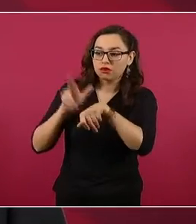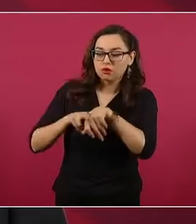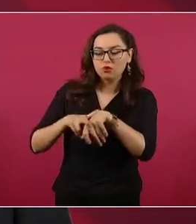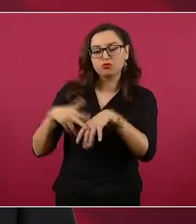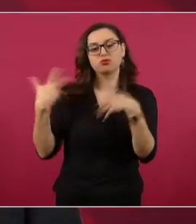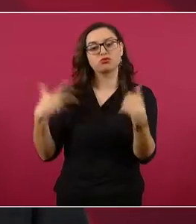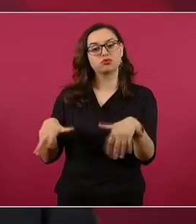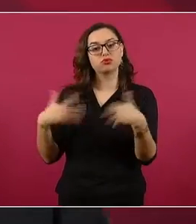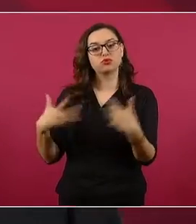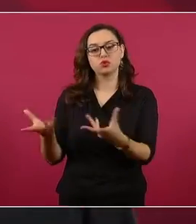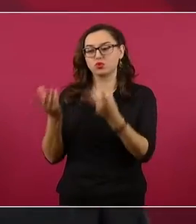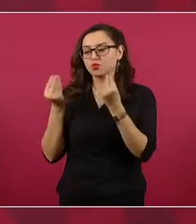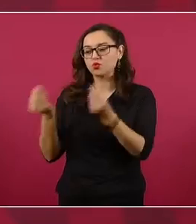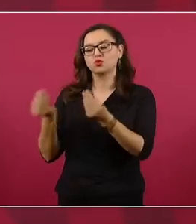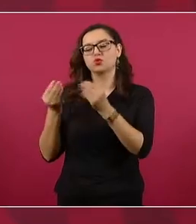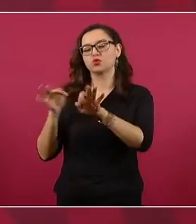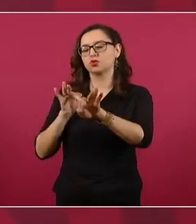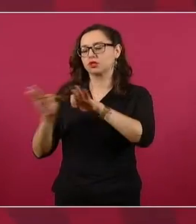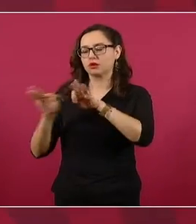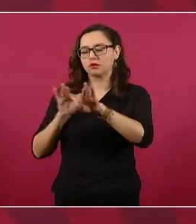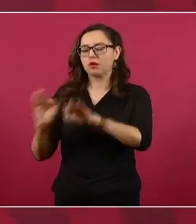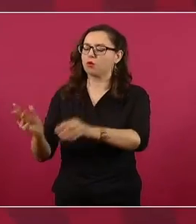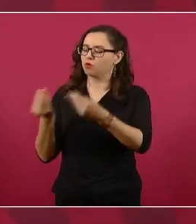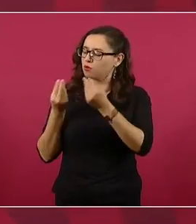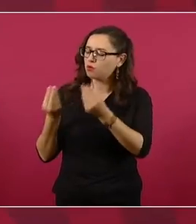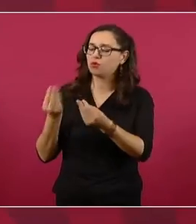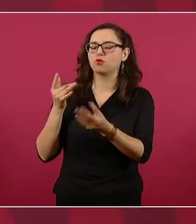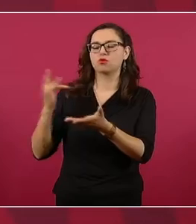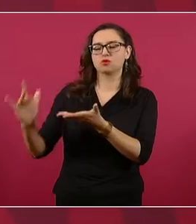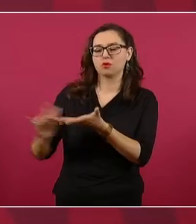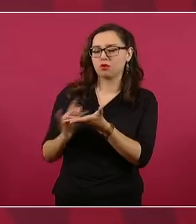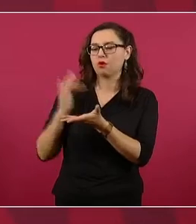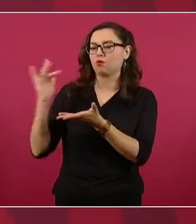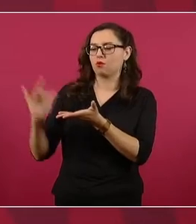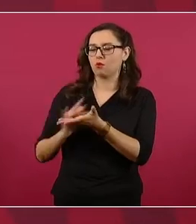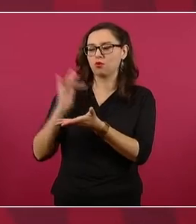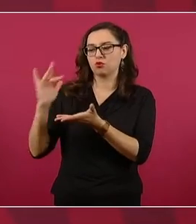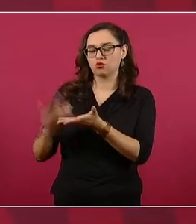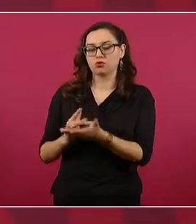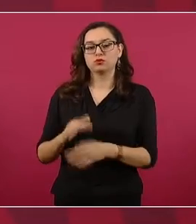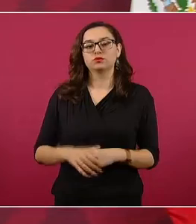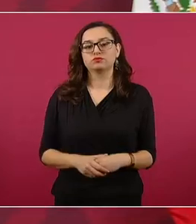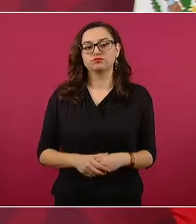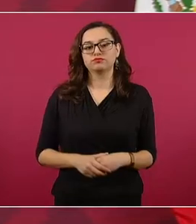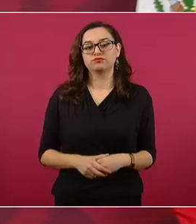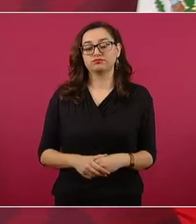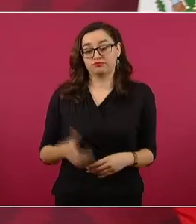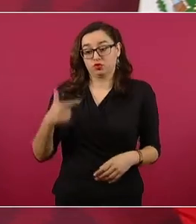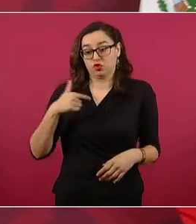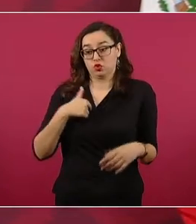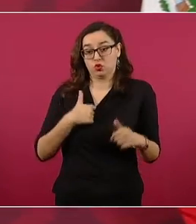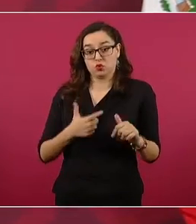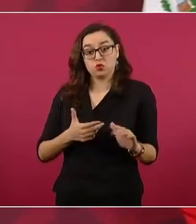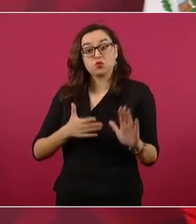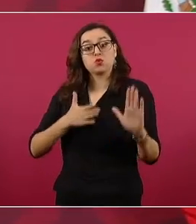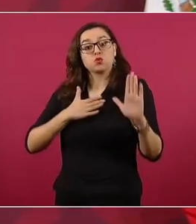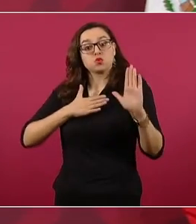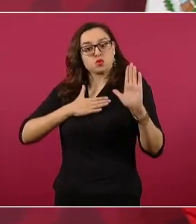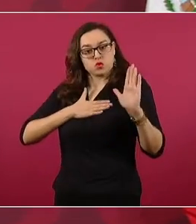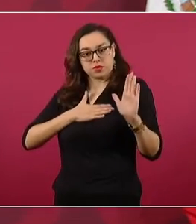Les cumplí un compromiso, uno solo, a los